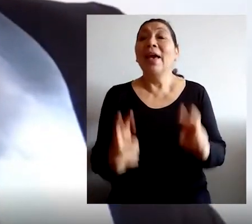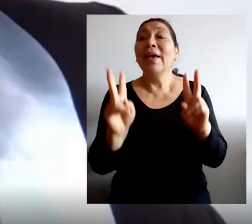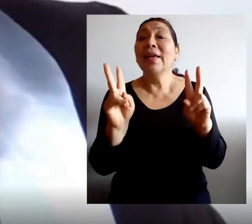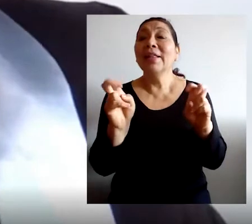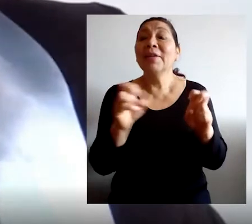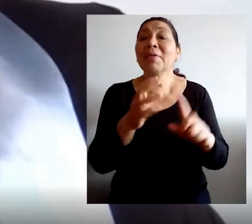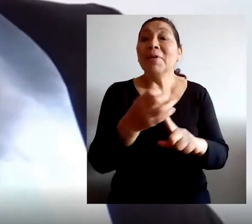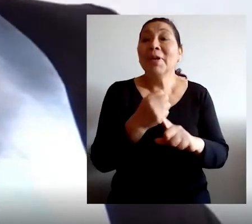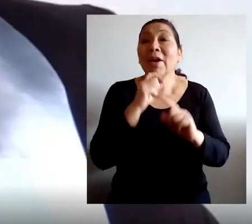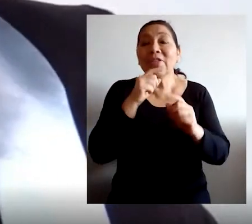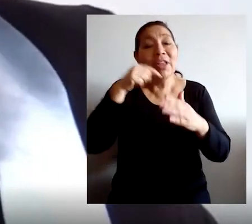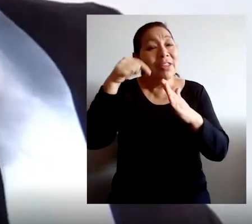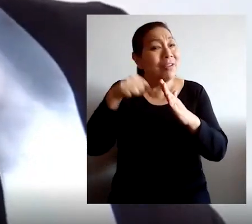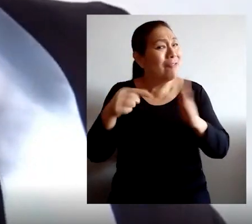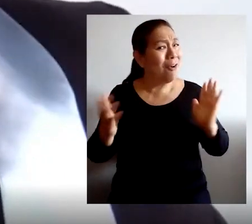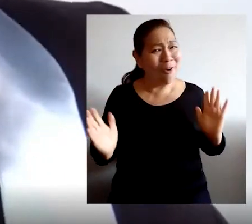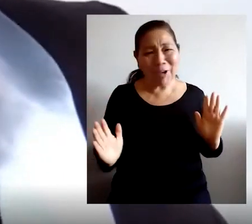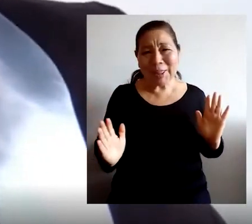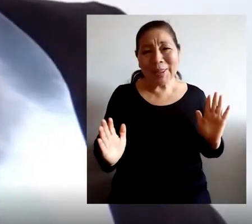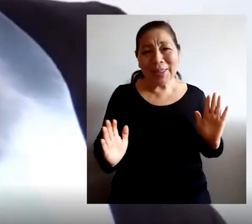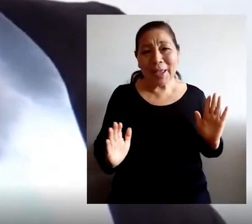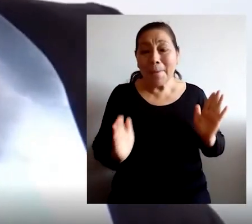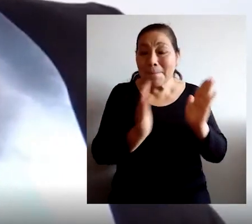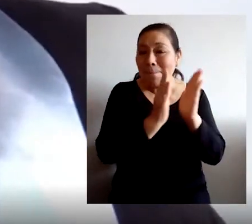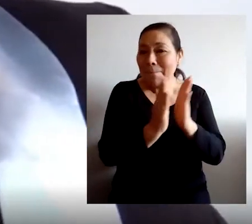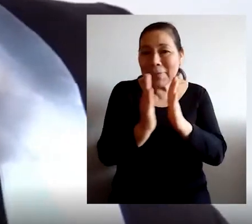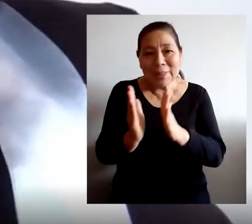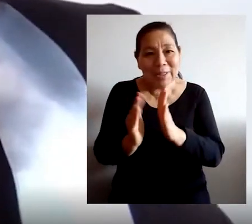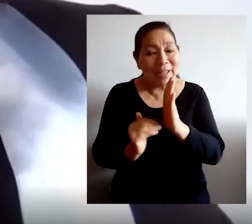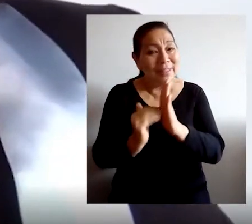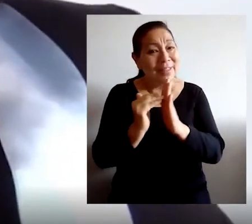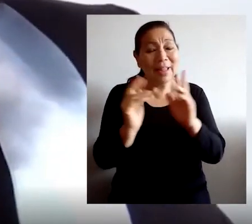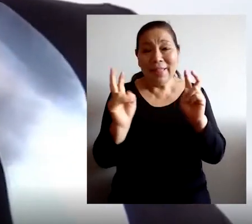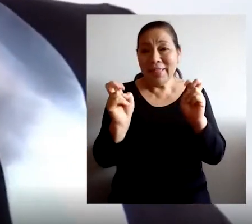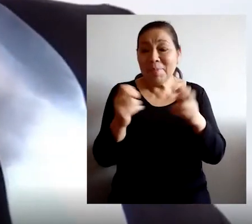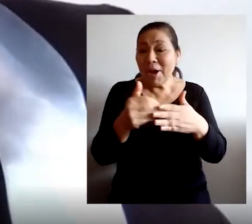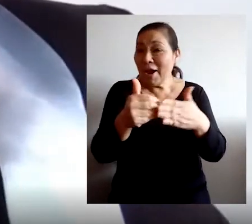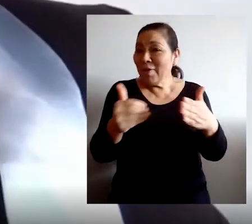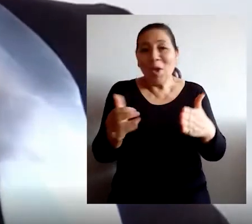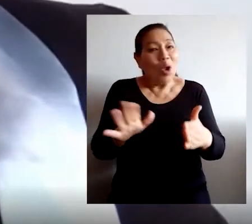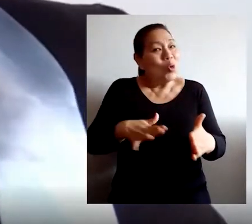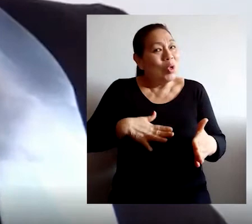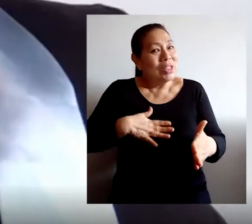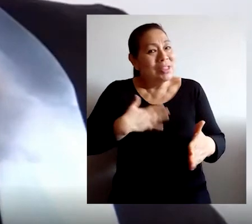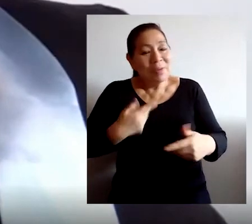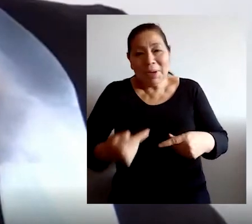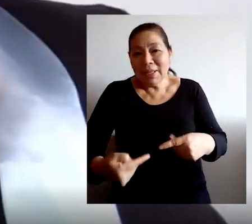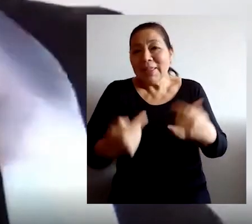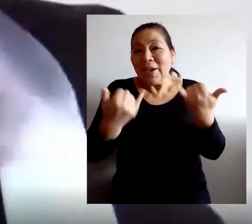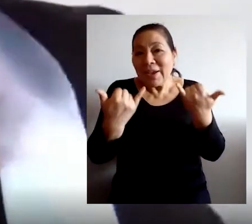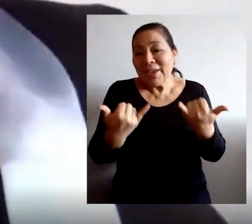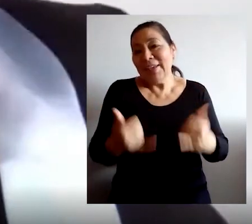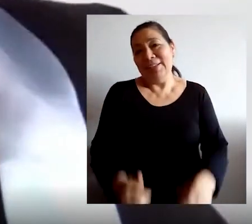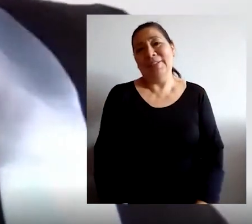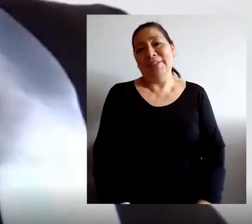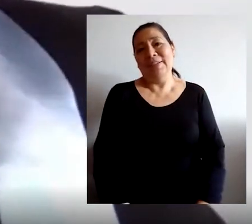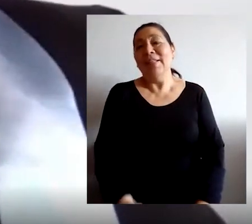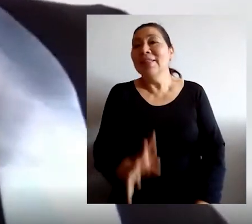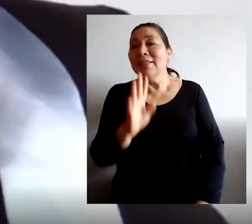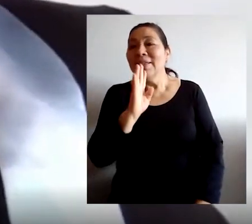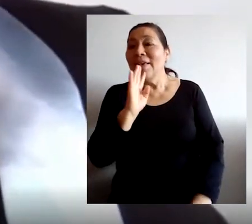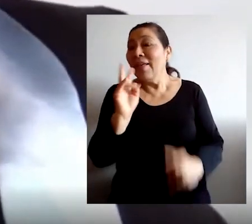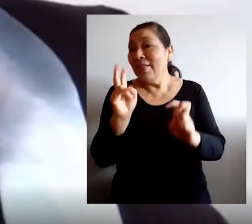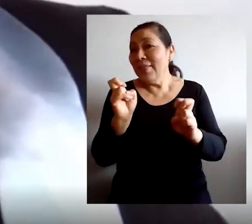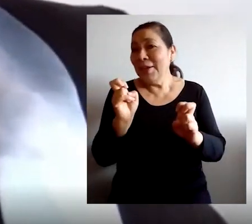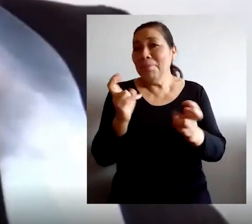tema confiscatorio es un tema de fondo. Que en la medida que no se supere el tema anterior, no se podría debatir eso. Estamos hablando